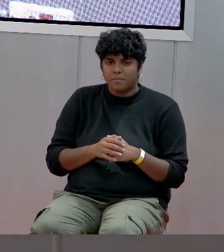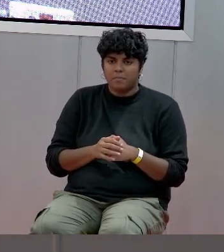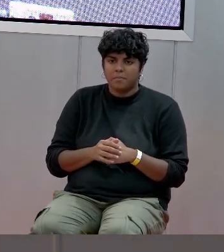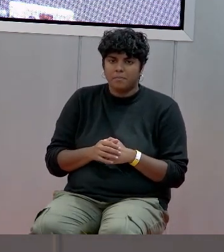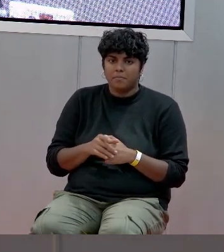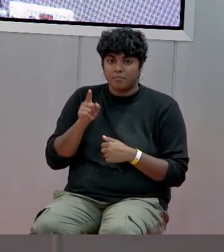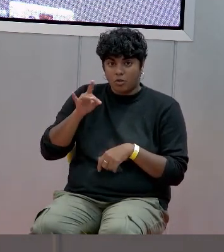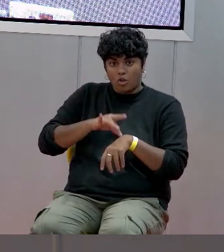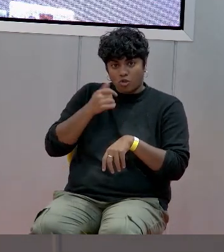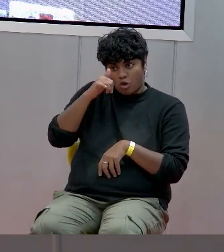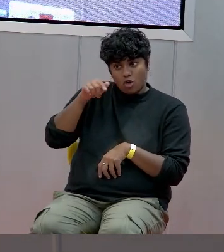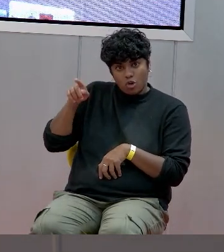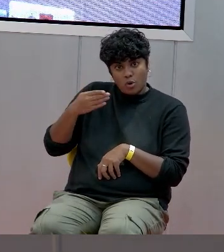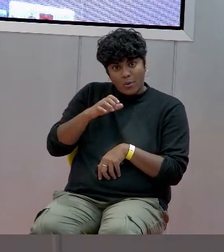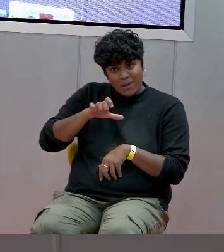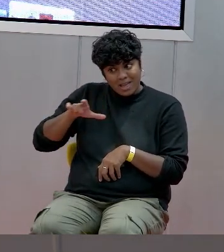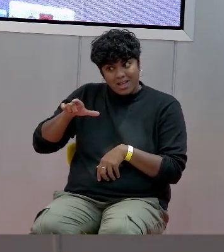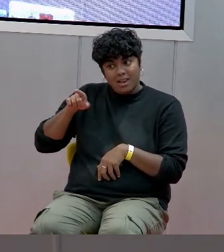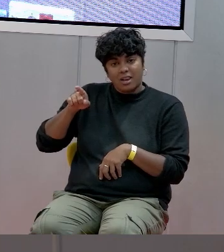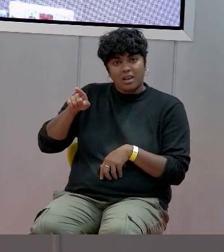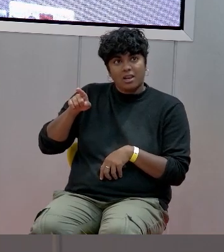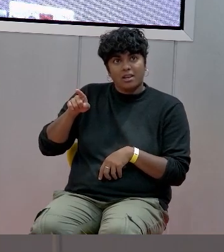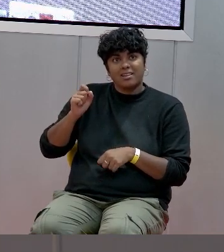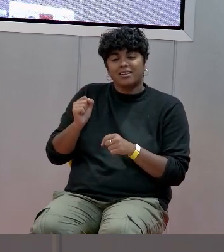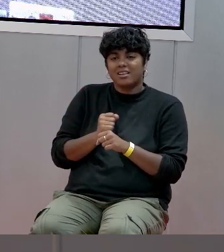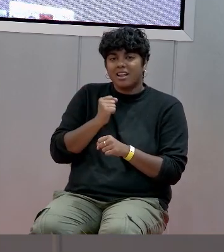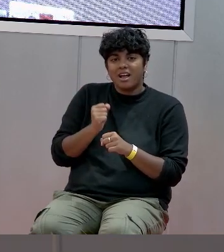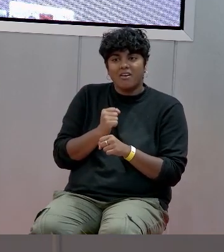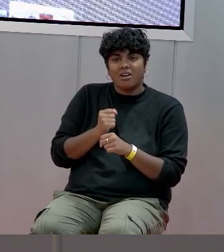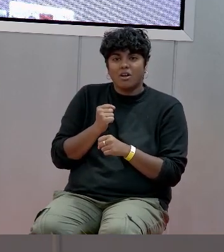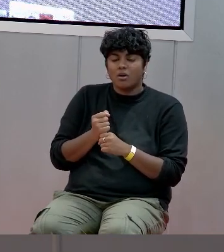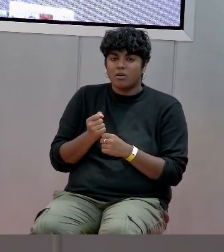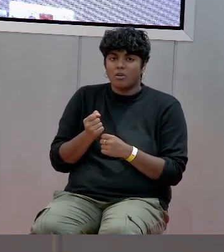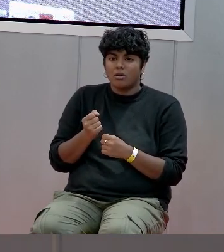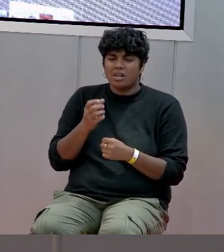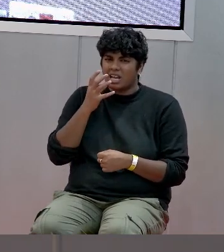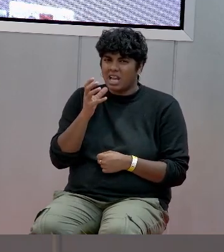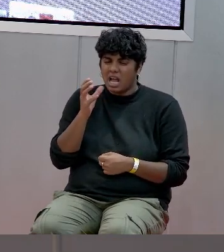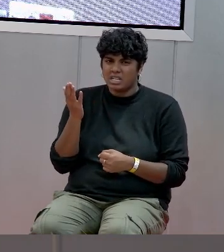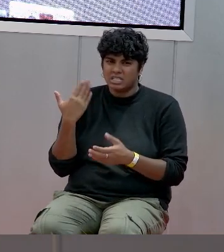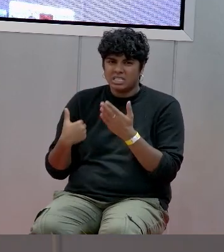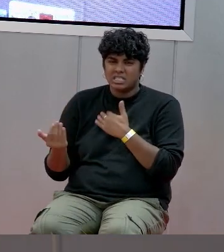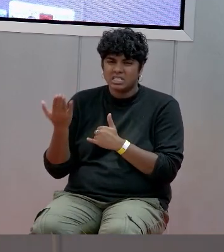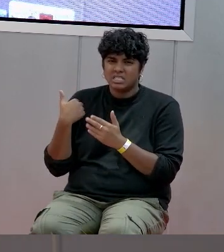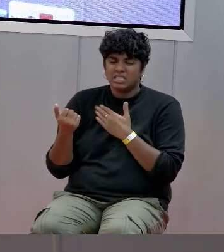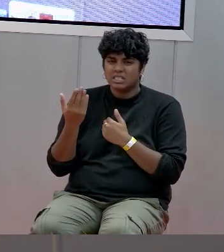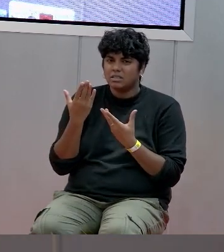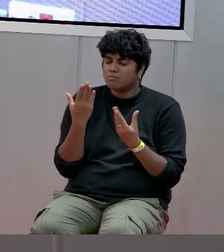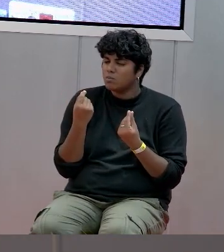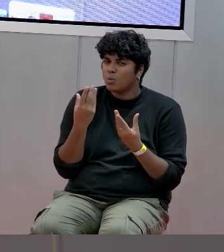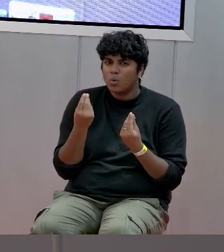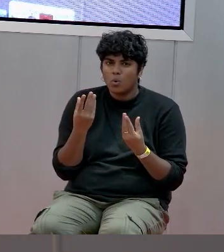El doctor Bell recibía, durante su trabajo, recibió múltiples quejas de